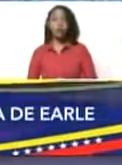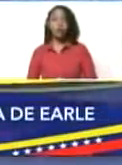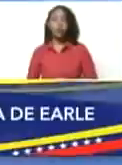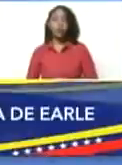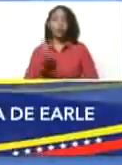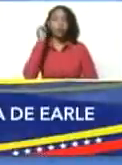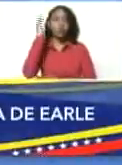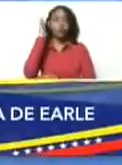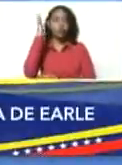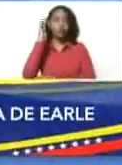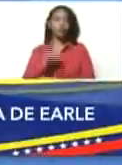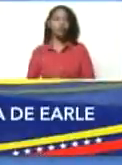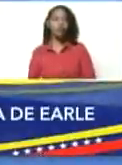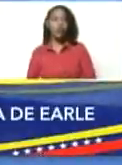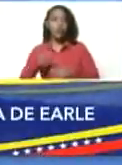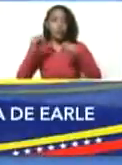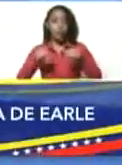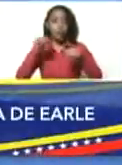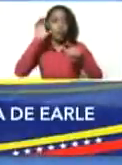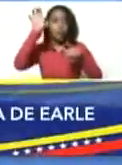parlamentario del país.